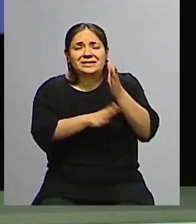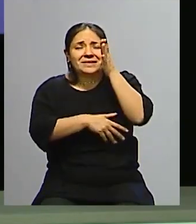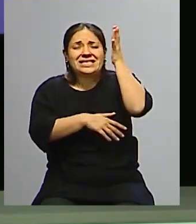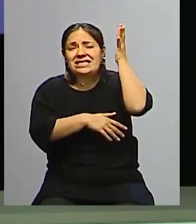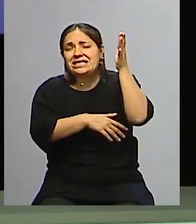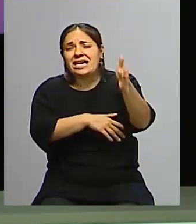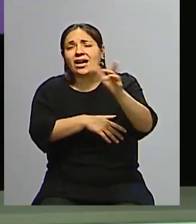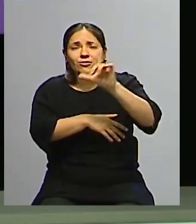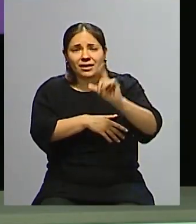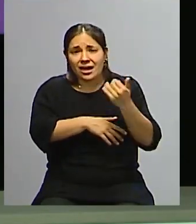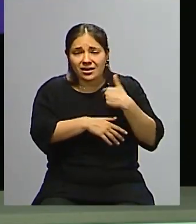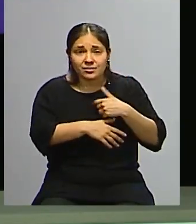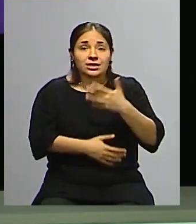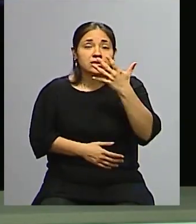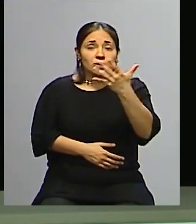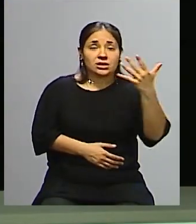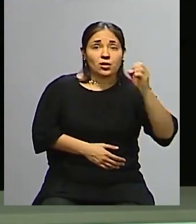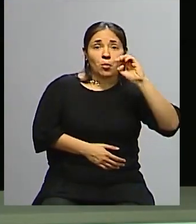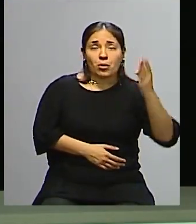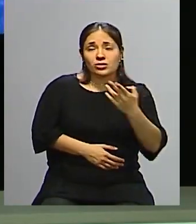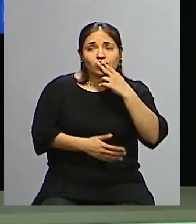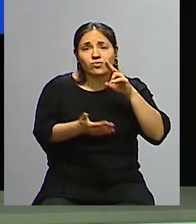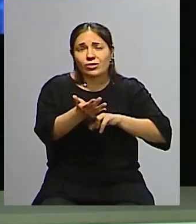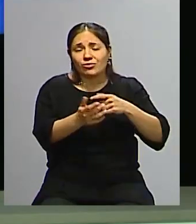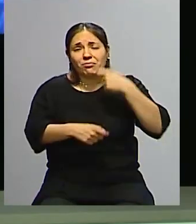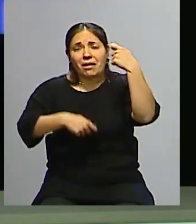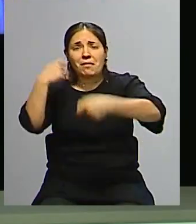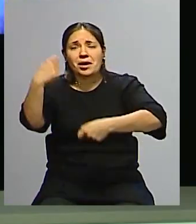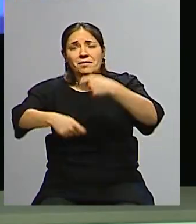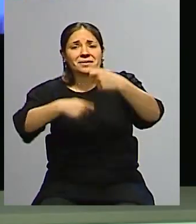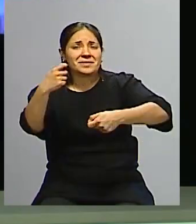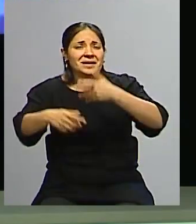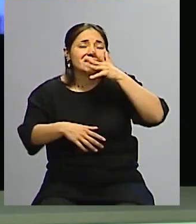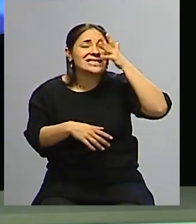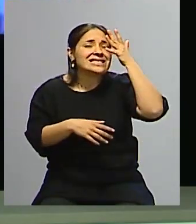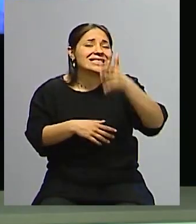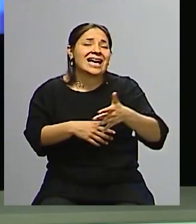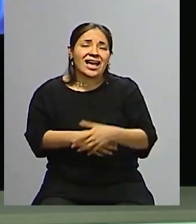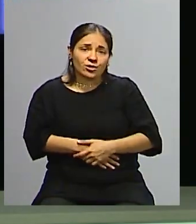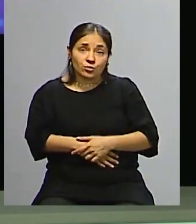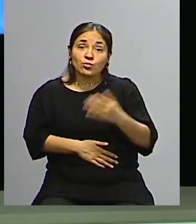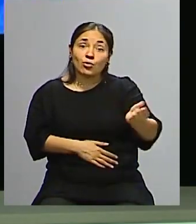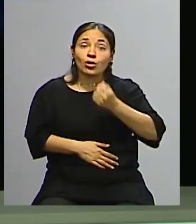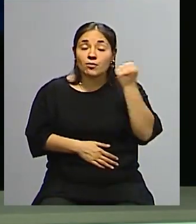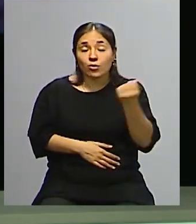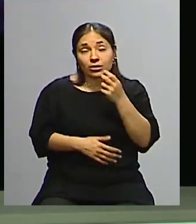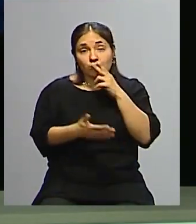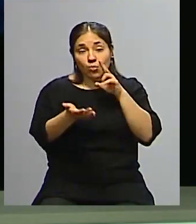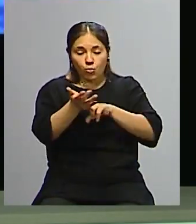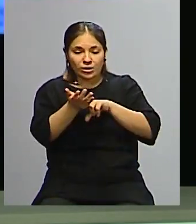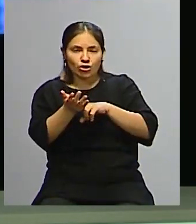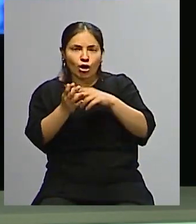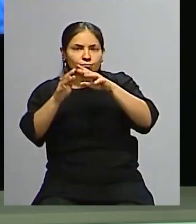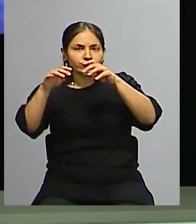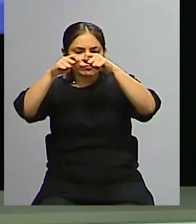que la gente tiene más del 55% de presión tributaria. Claro. Entonces, hay que revisar el esquema tributario porque